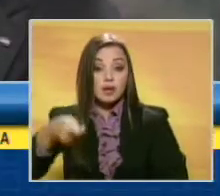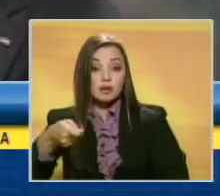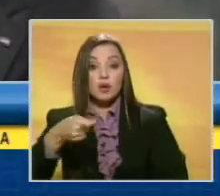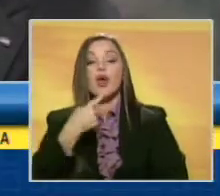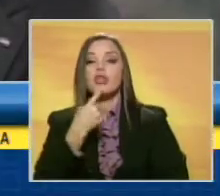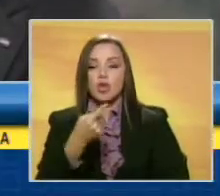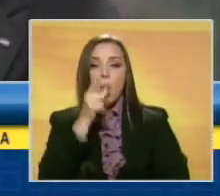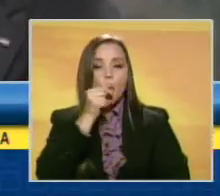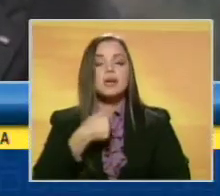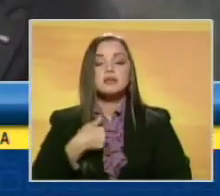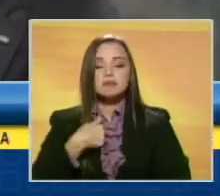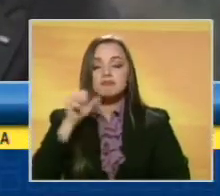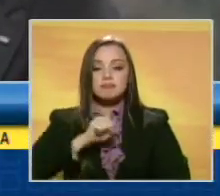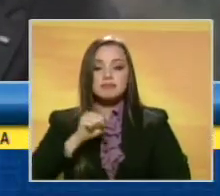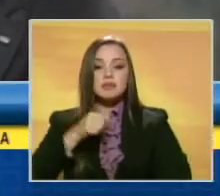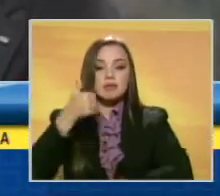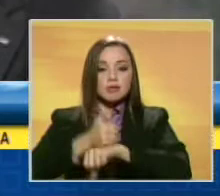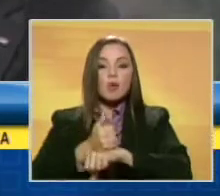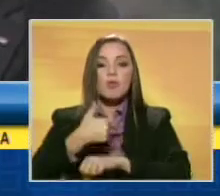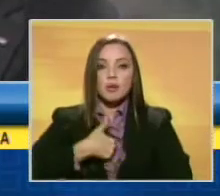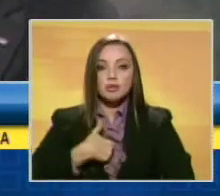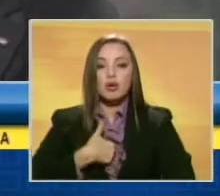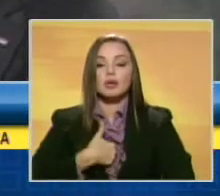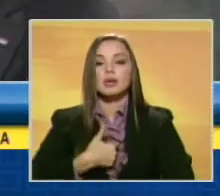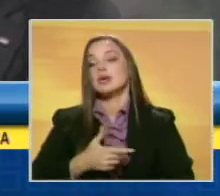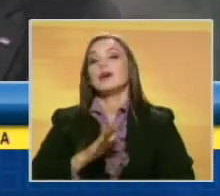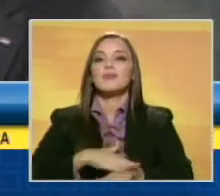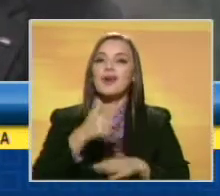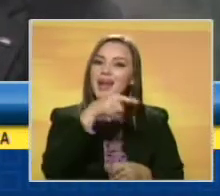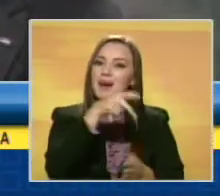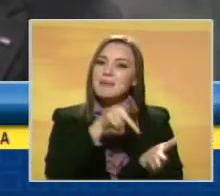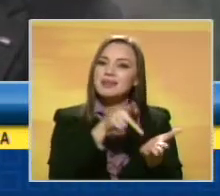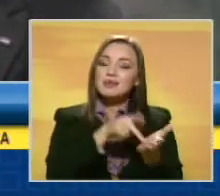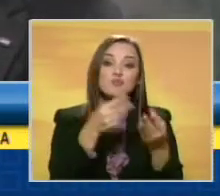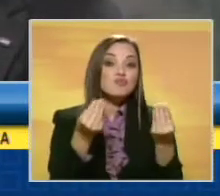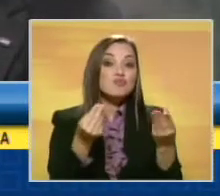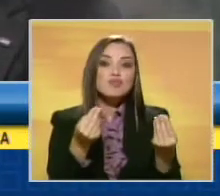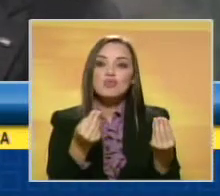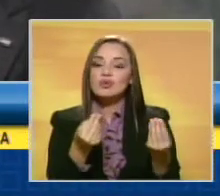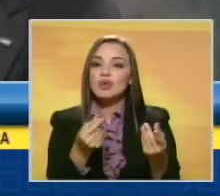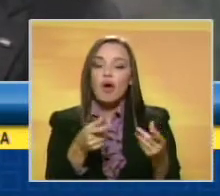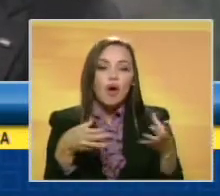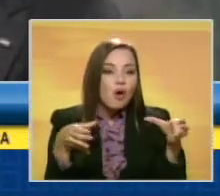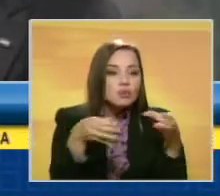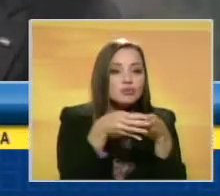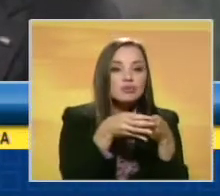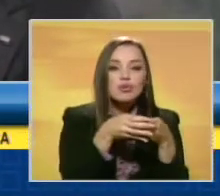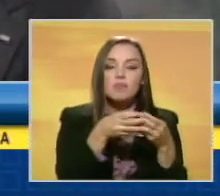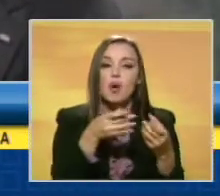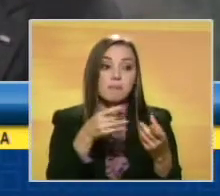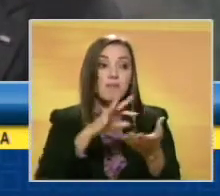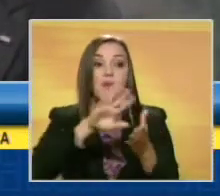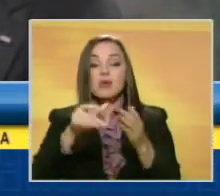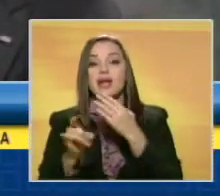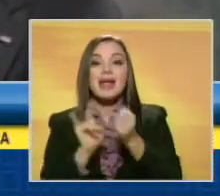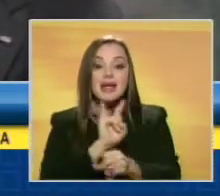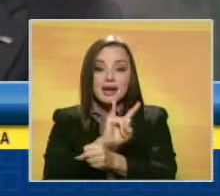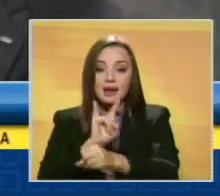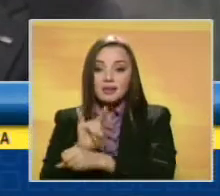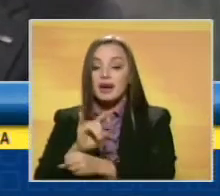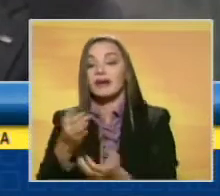declaró culpable en febrero del 2014 por participar en múltiples constipaciones entre 1998